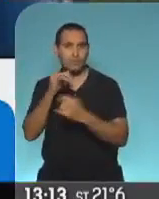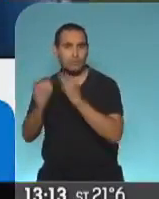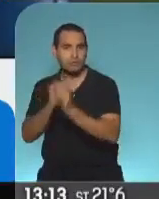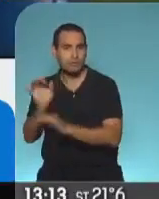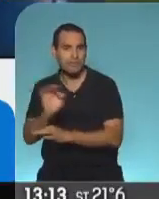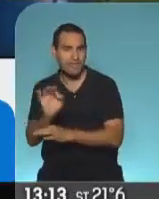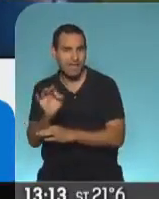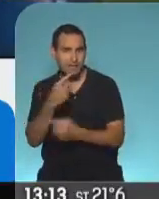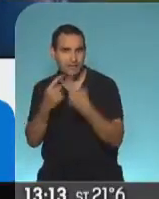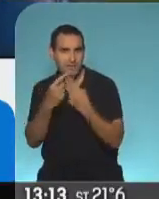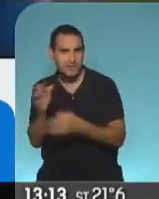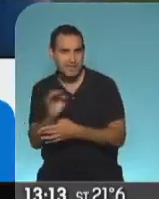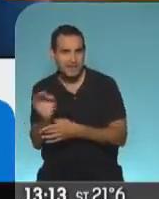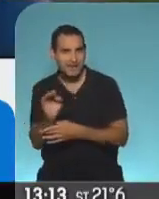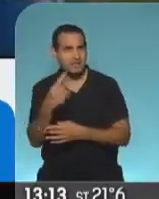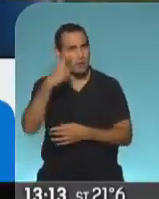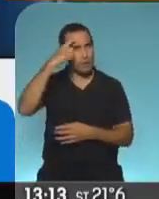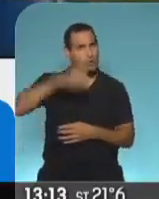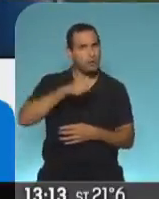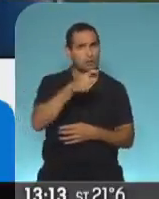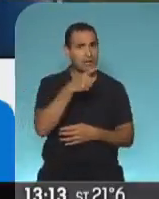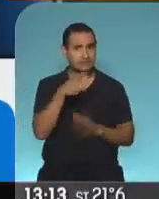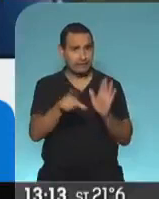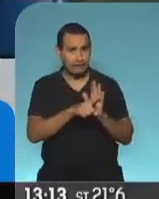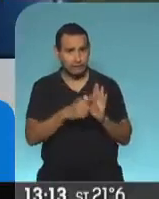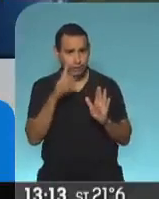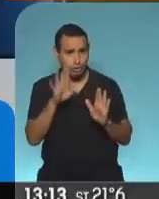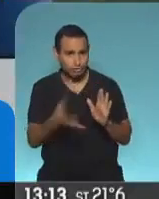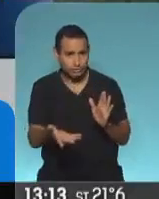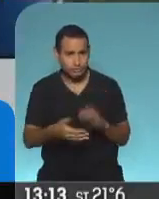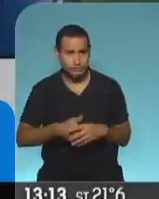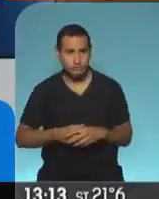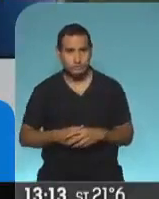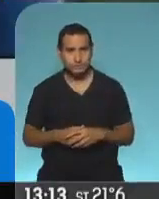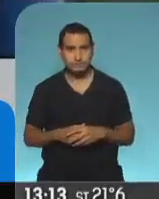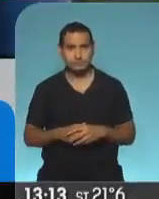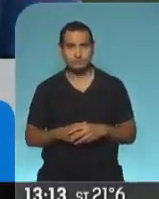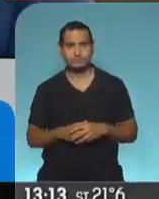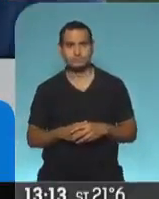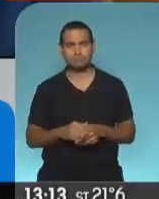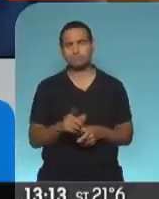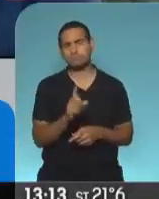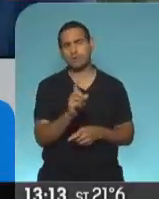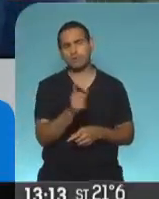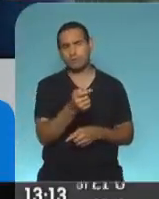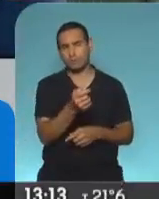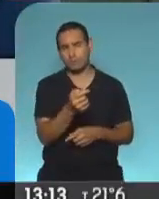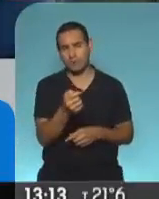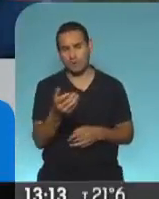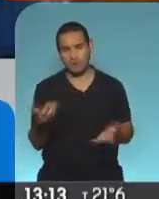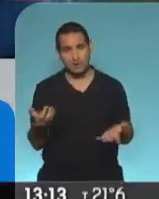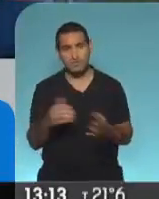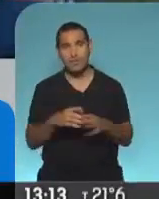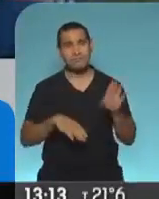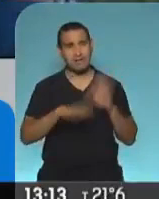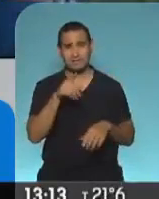está vigente y que parece que muchos magistrados no conocen o no aplican? No, no son muchos, no son muchos. La mayoría